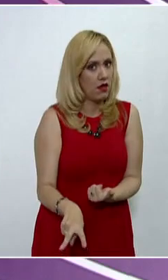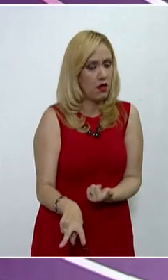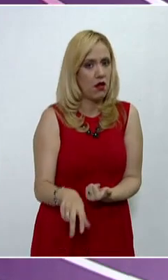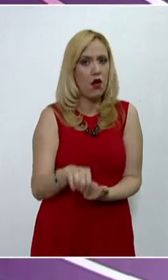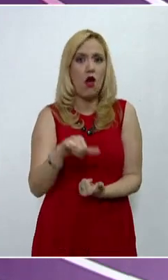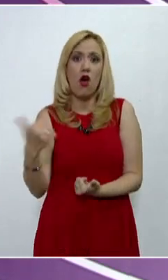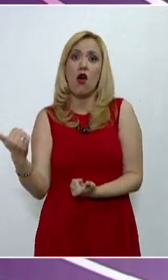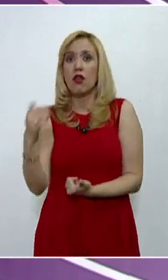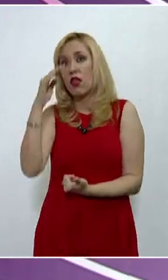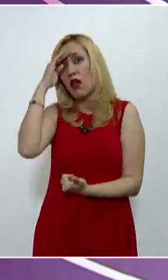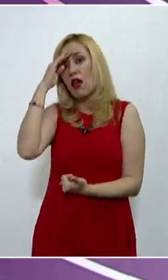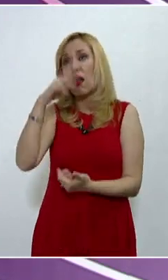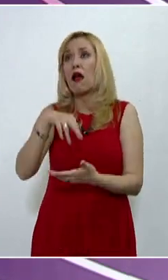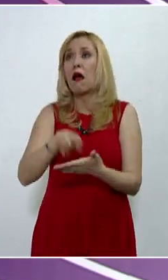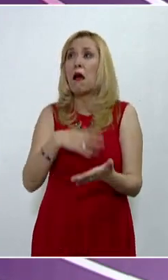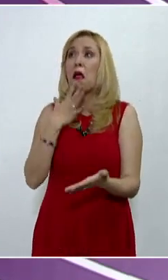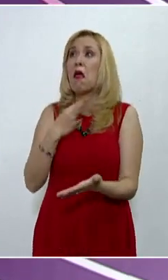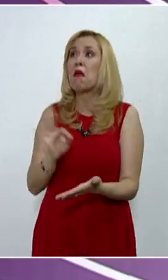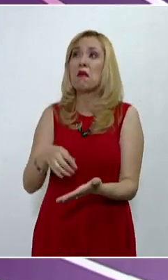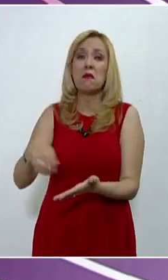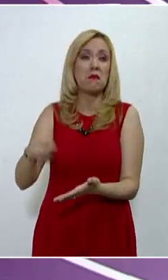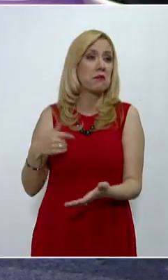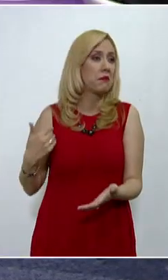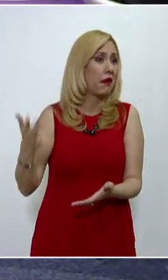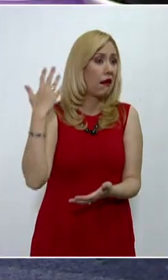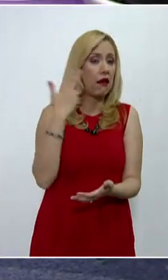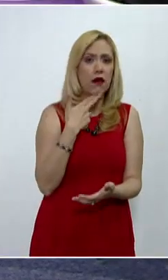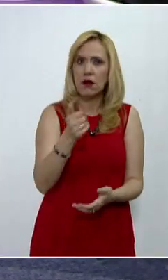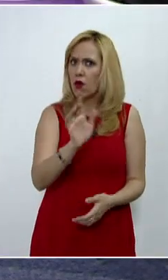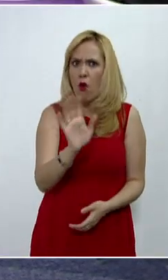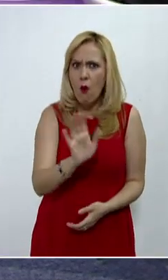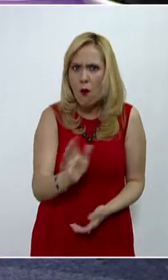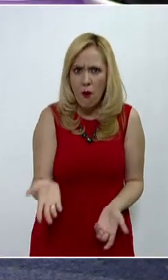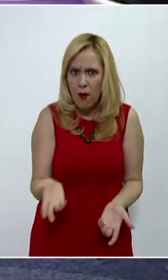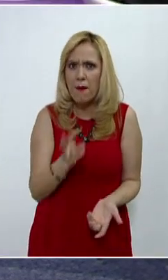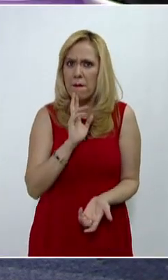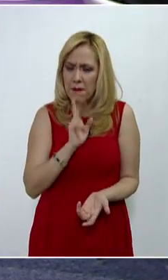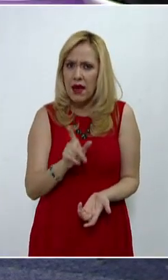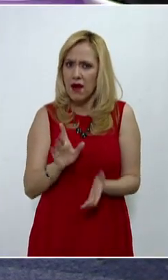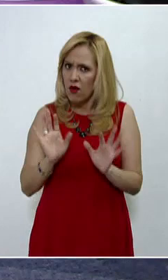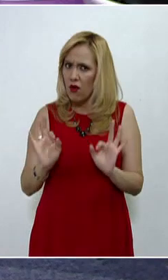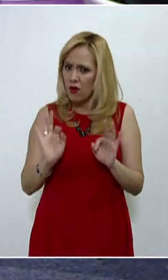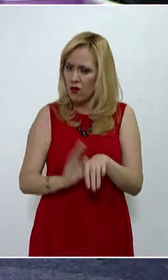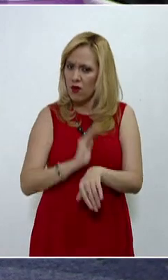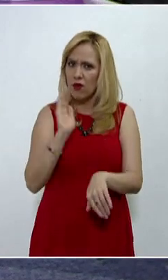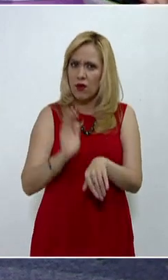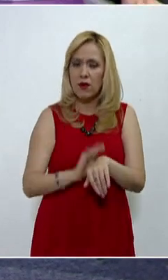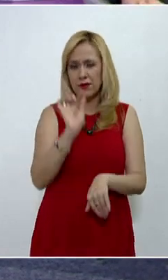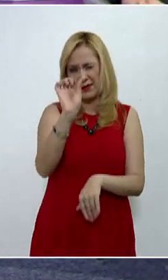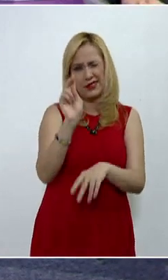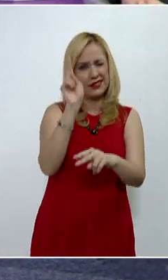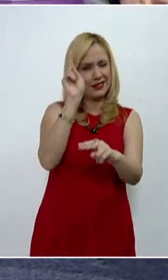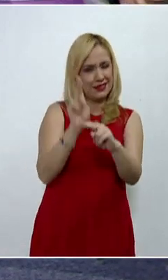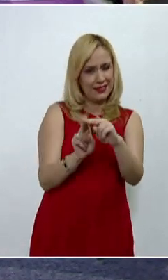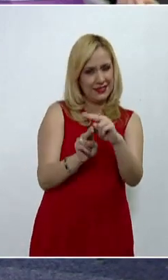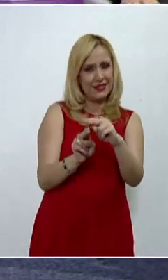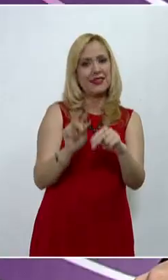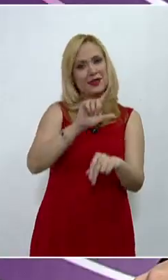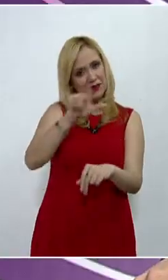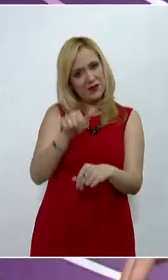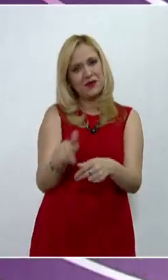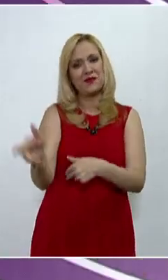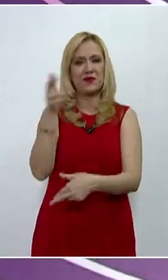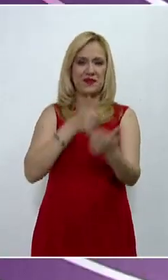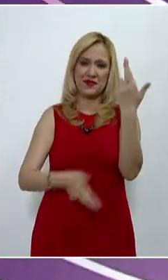otras medidas cautelares no funcionen y no sujeten a la persona a proceso. Pero vamos a un corte y después de